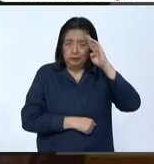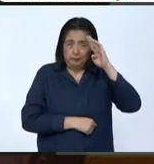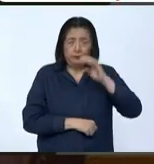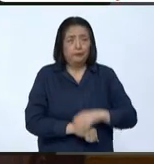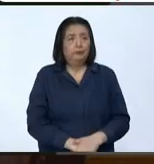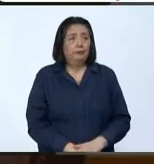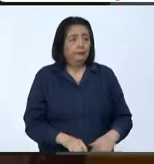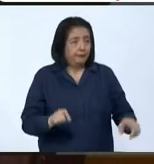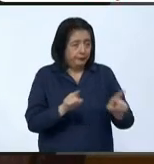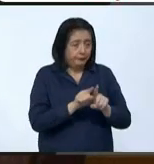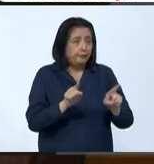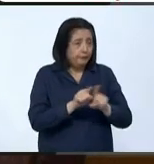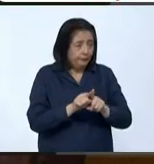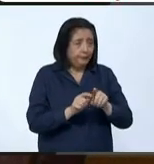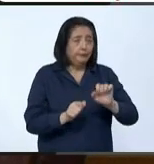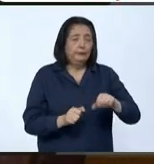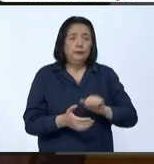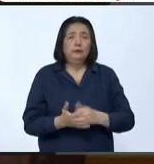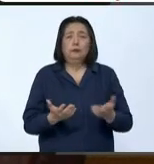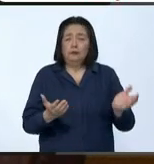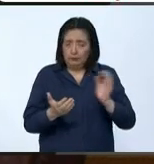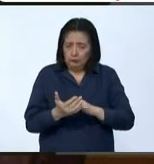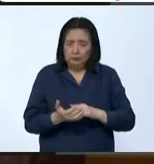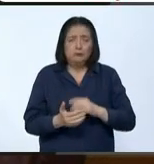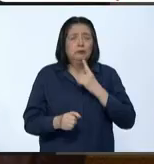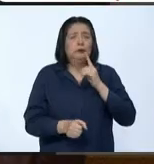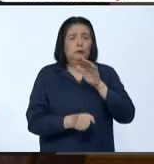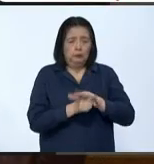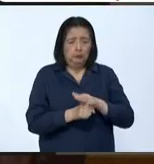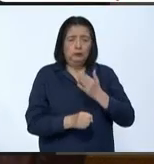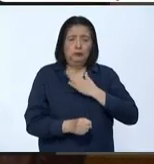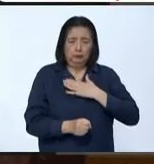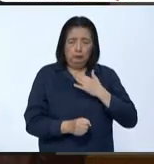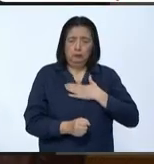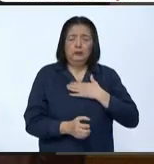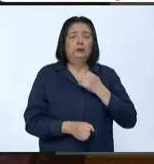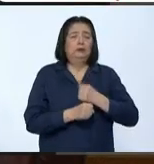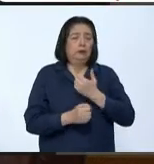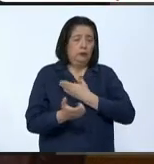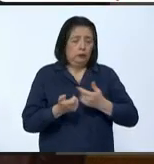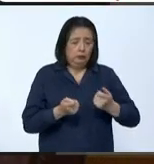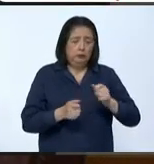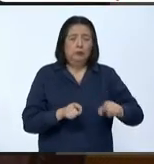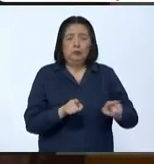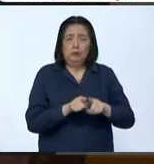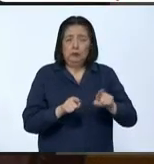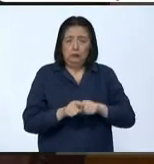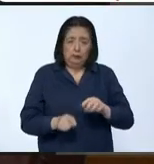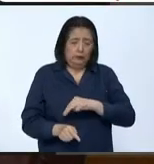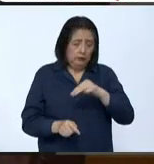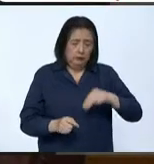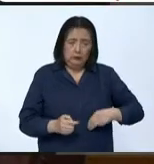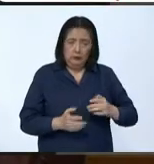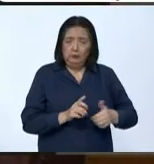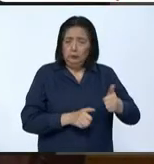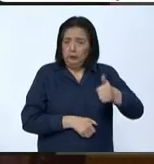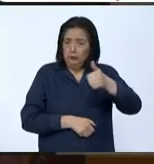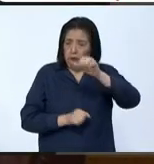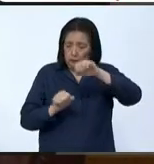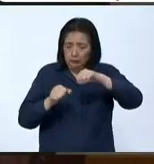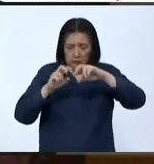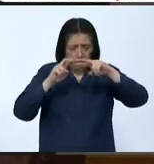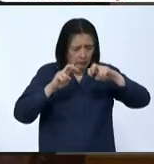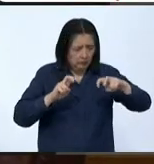Así mismo remarca el compromiso de mi gestión y de los titulares de esos sectores de profundizar